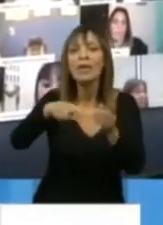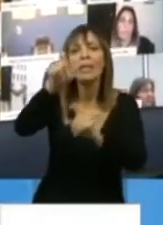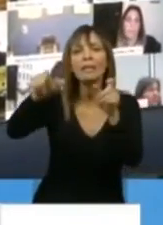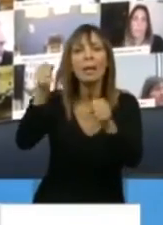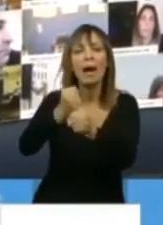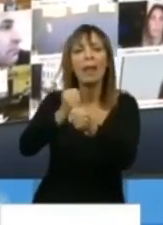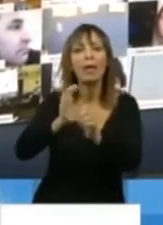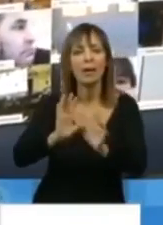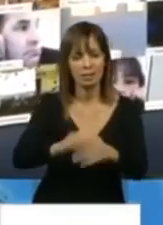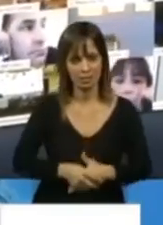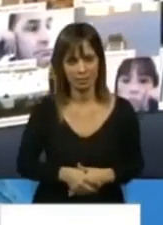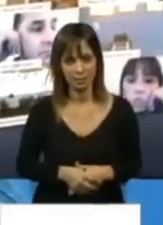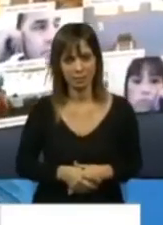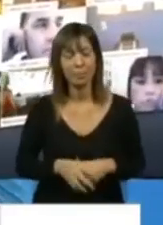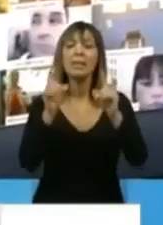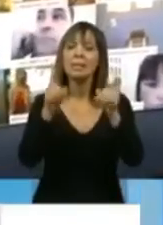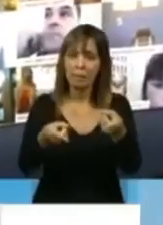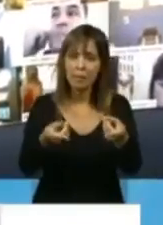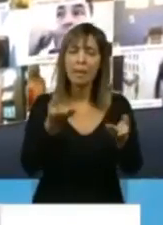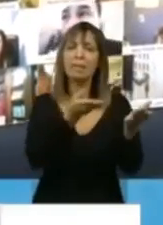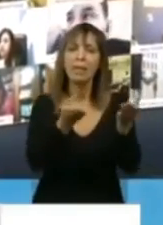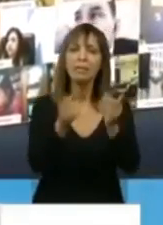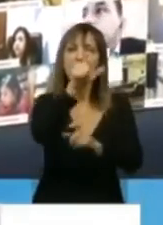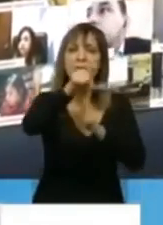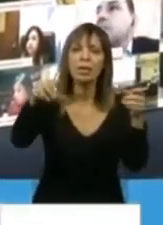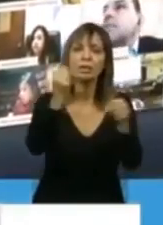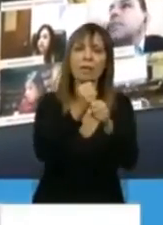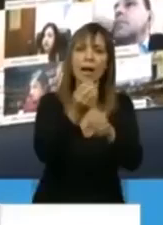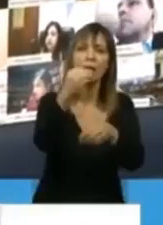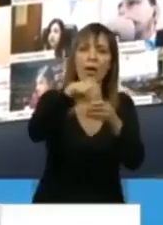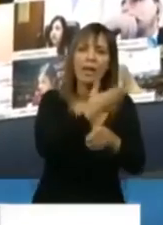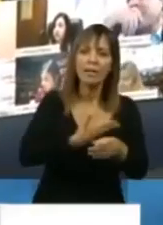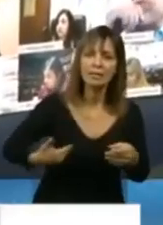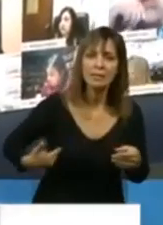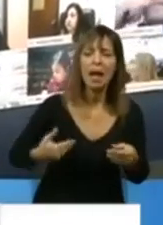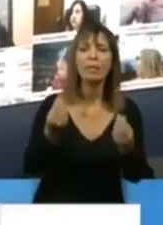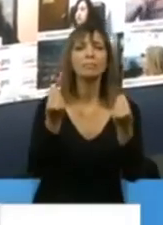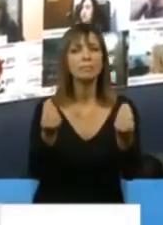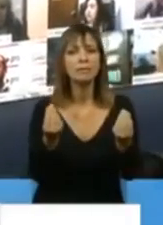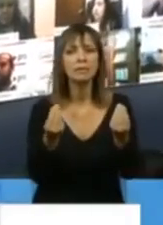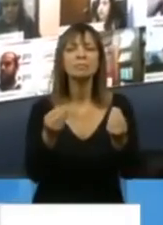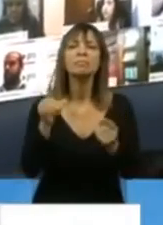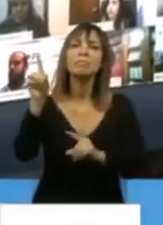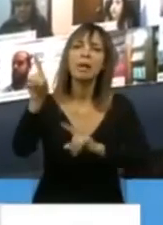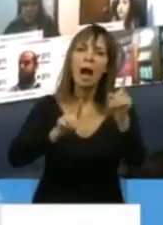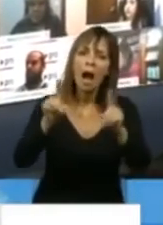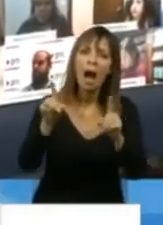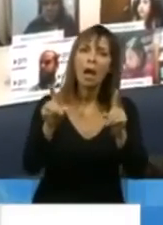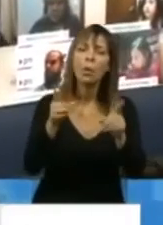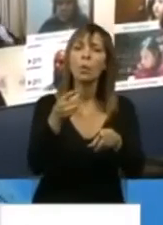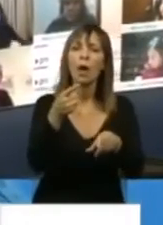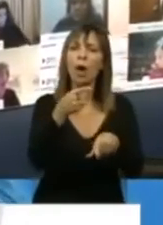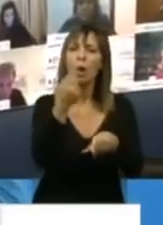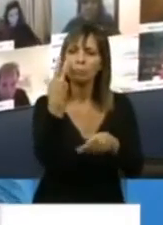y también es en beneficio de los trabajadores de la administración pública y de esos trabajadores que hoy de alguna manera estamos reconociendo